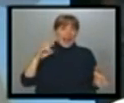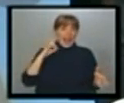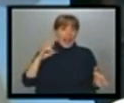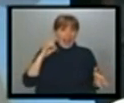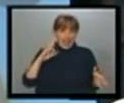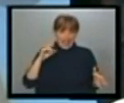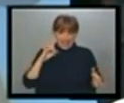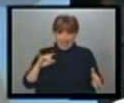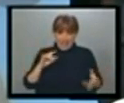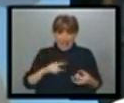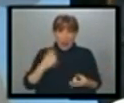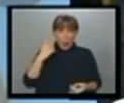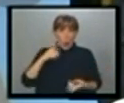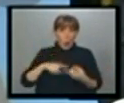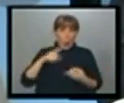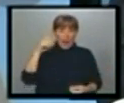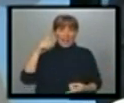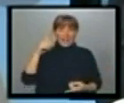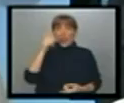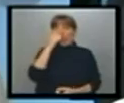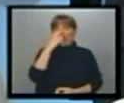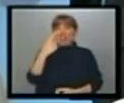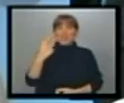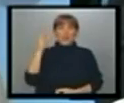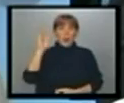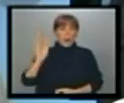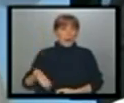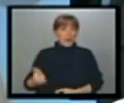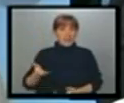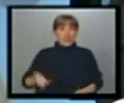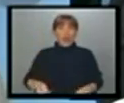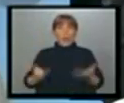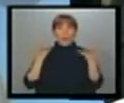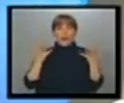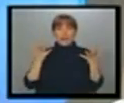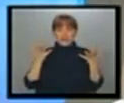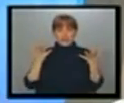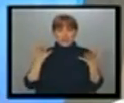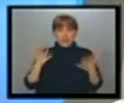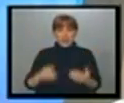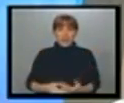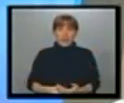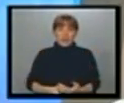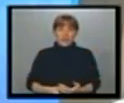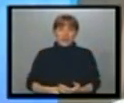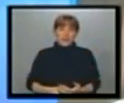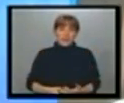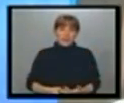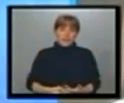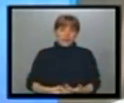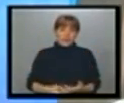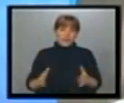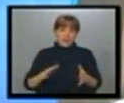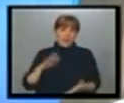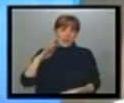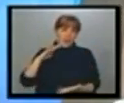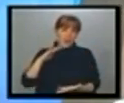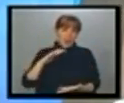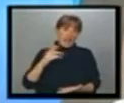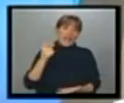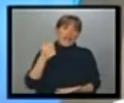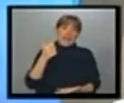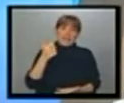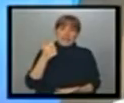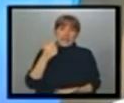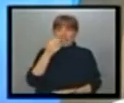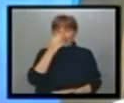fluida estuvo en torno al 21% de incremento. Bueno, el cartón, digamos, está caro, cerca de 20 pesos o